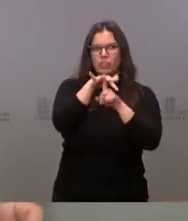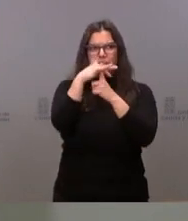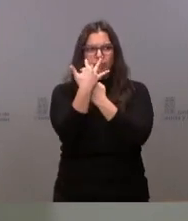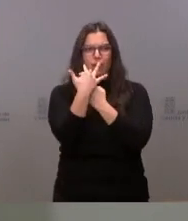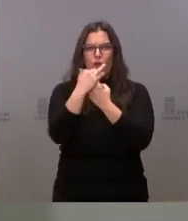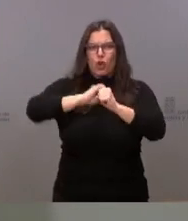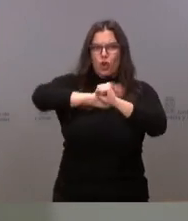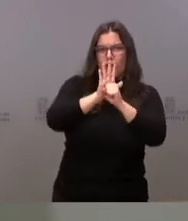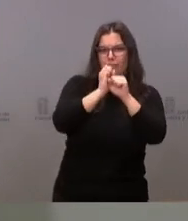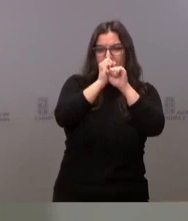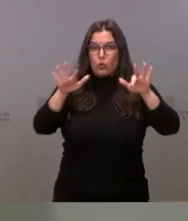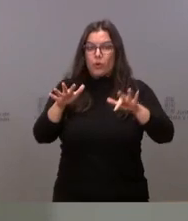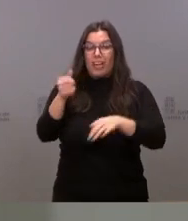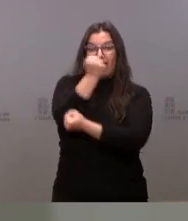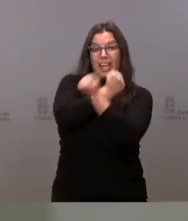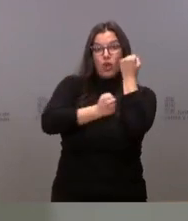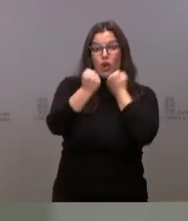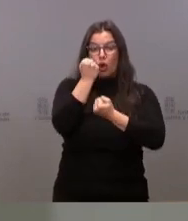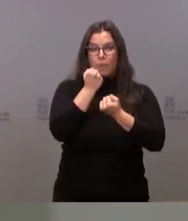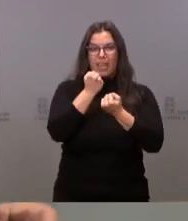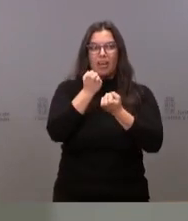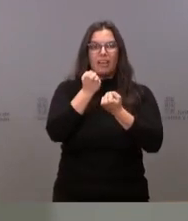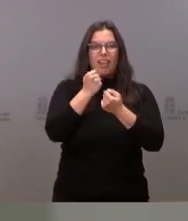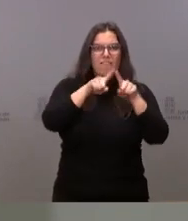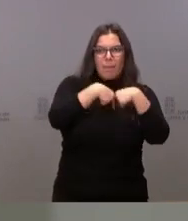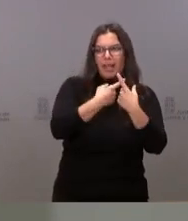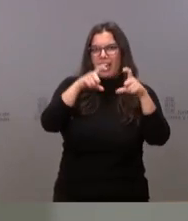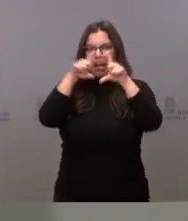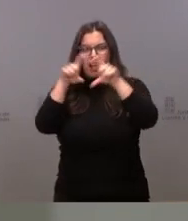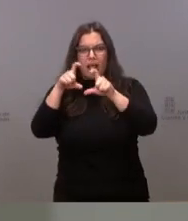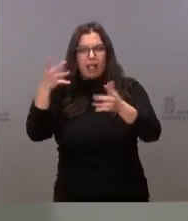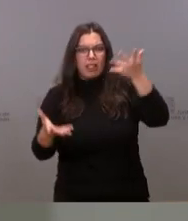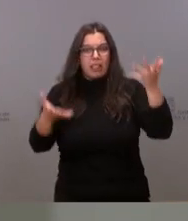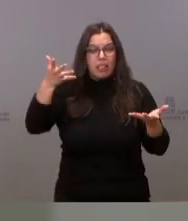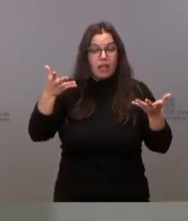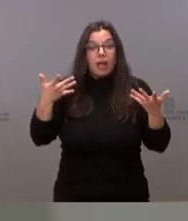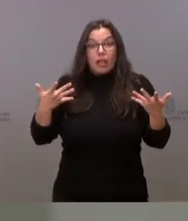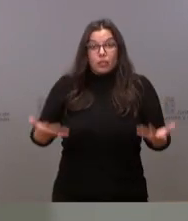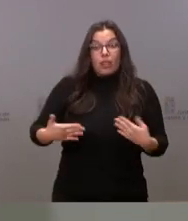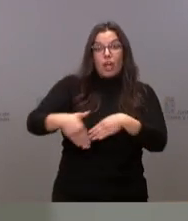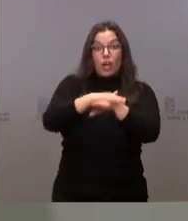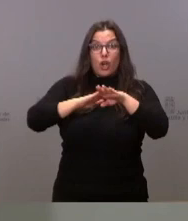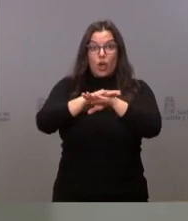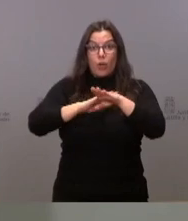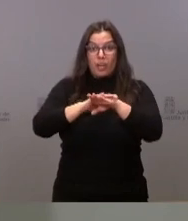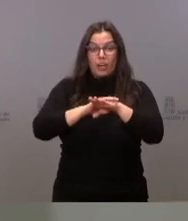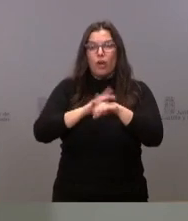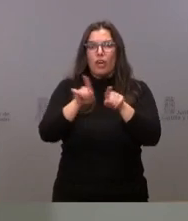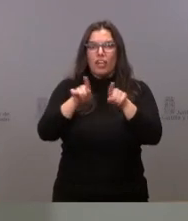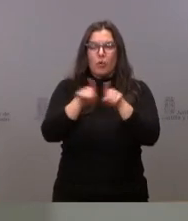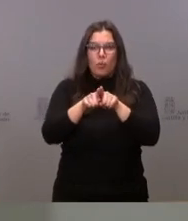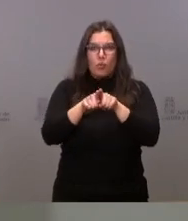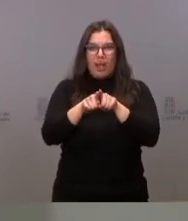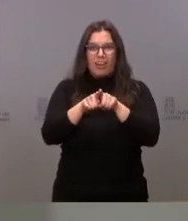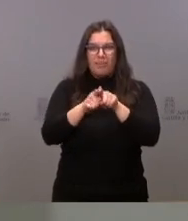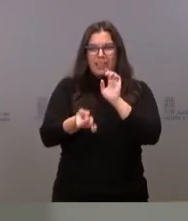la recuperación económica de familias y empresas en juego. Por tanto, un gobierno Frankenstein,